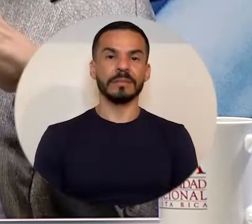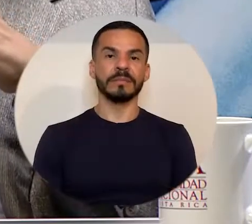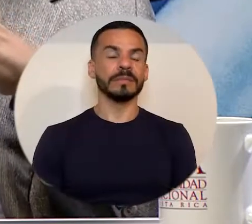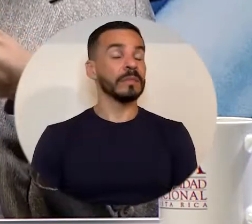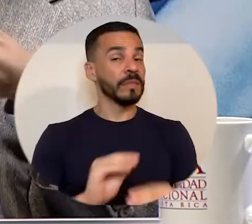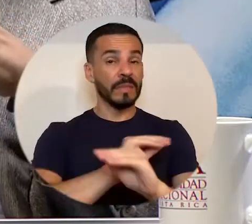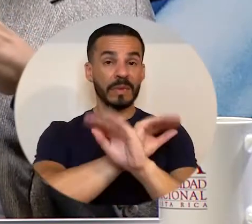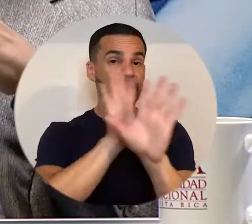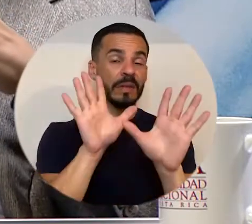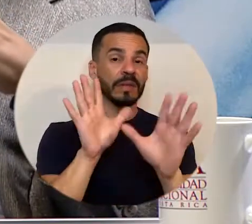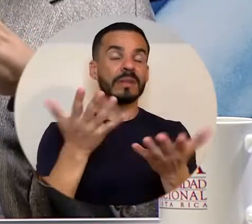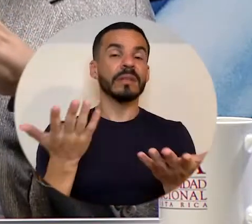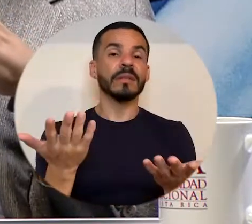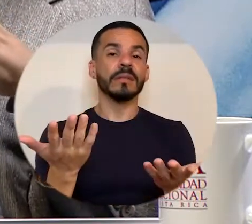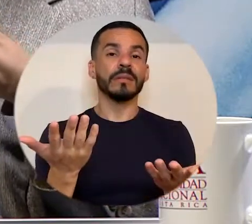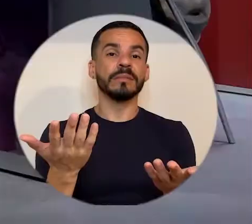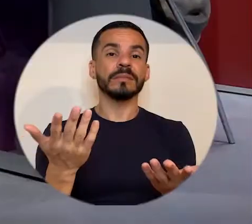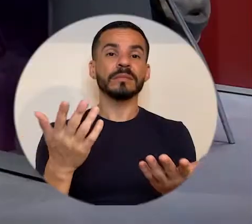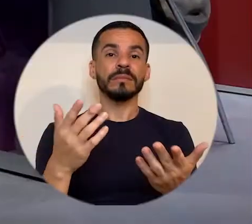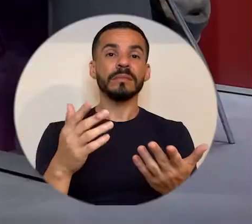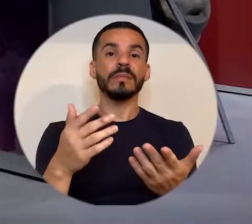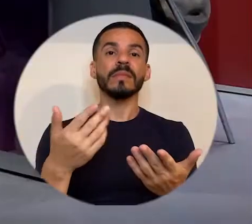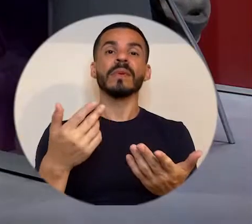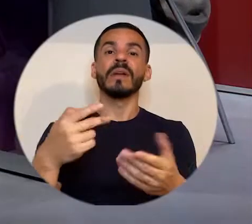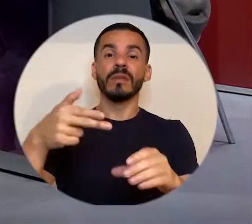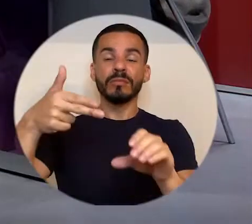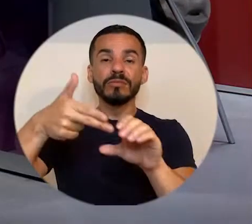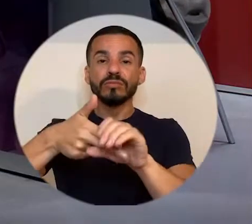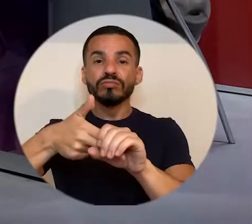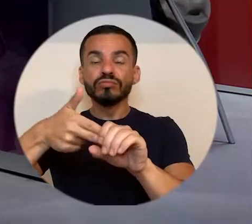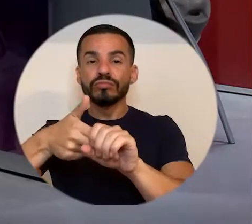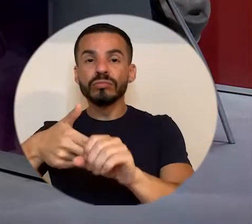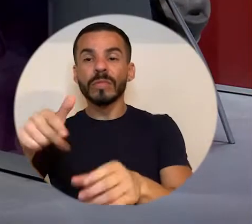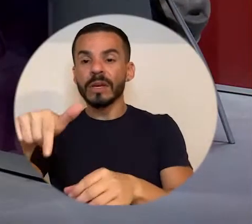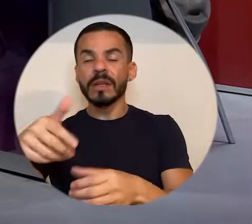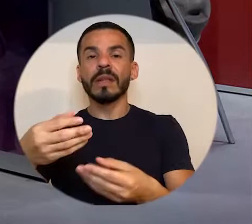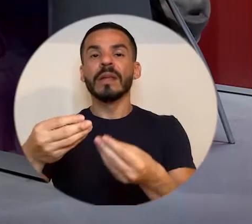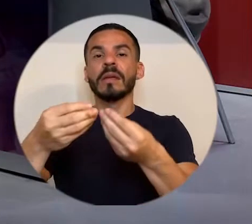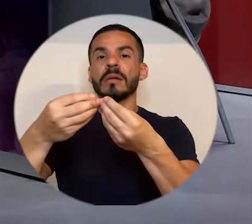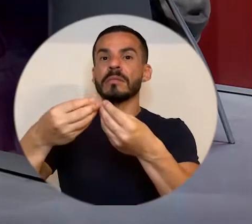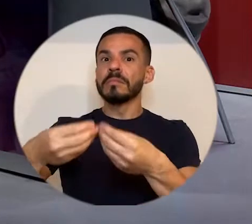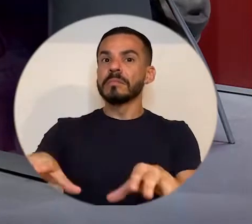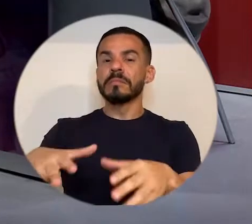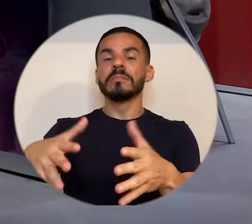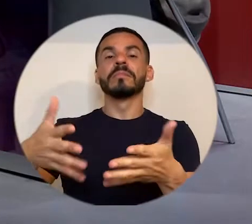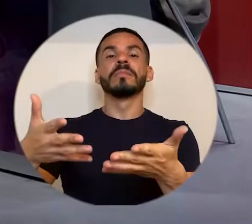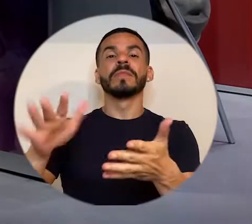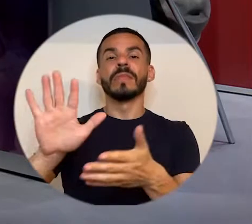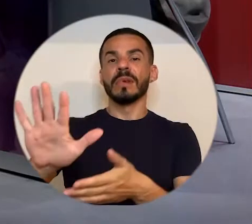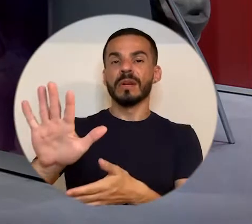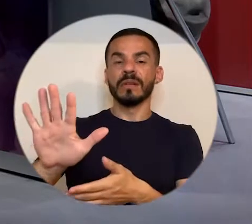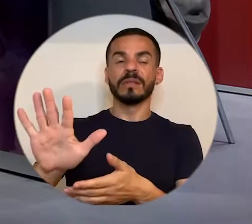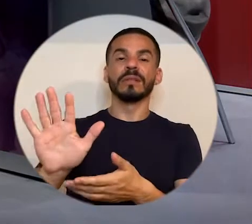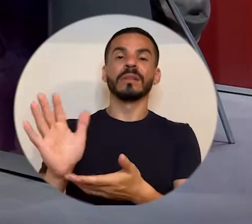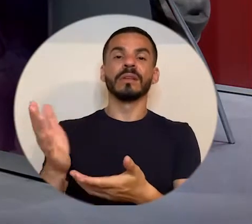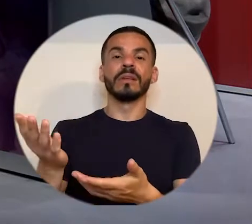Es claro que los hidrocarburos perderán en algún momento su